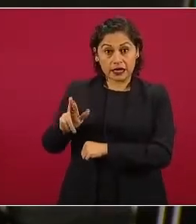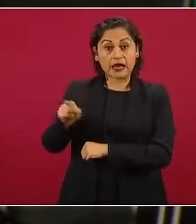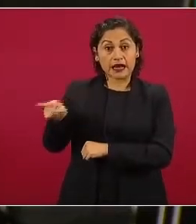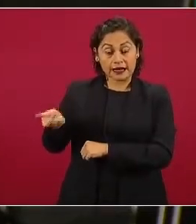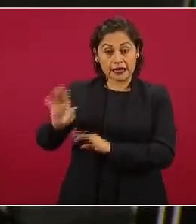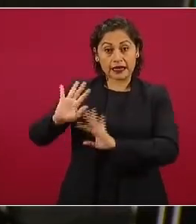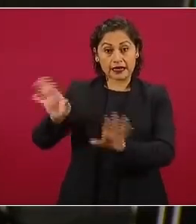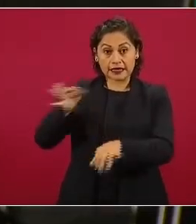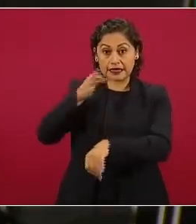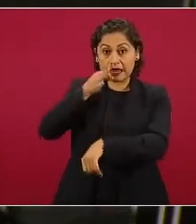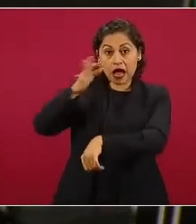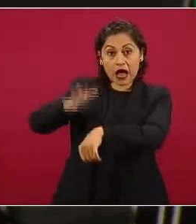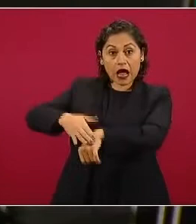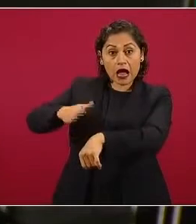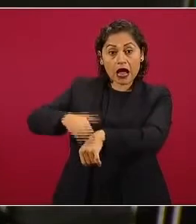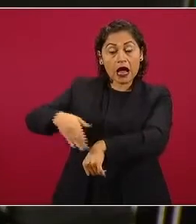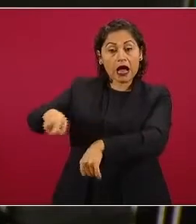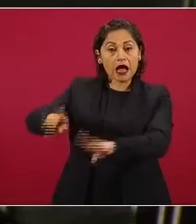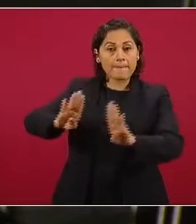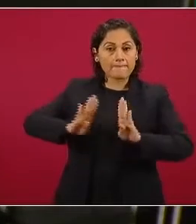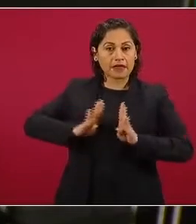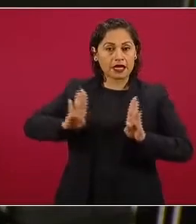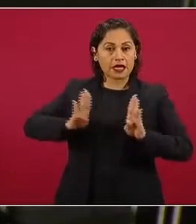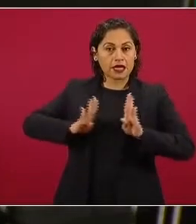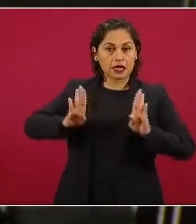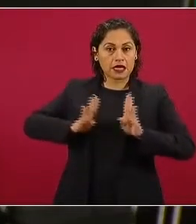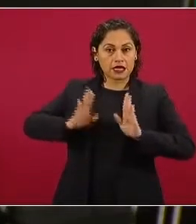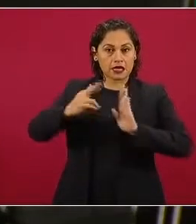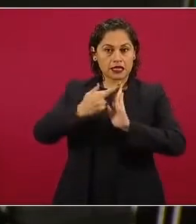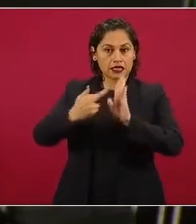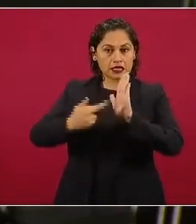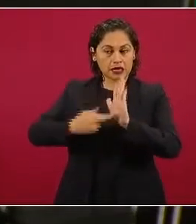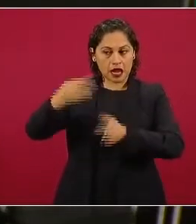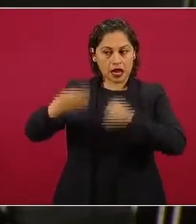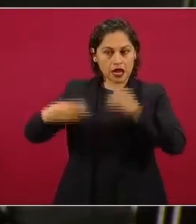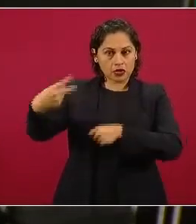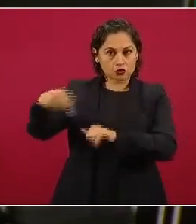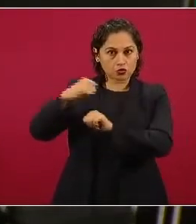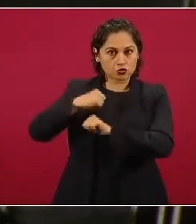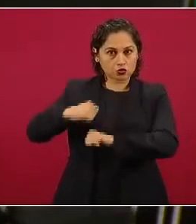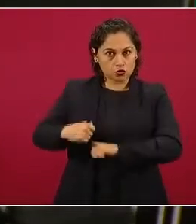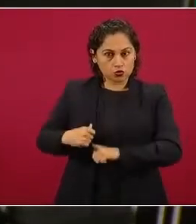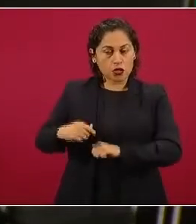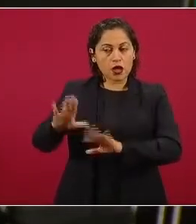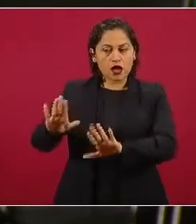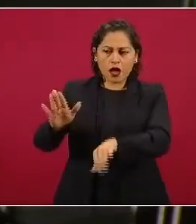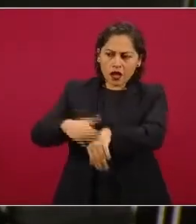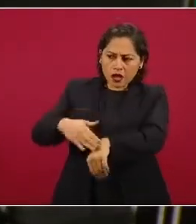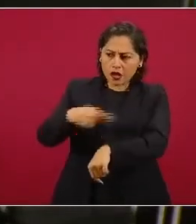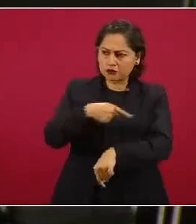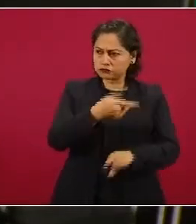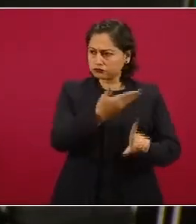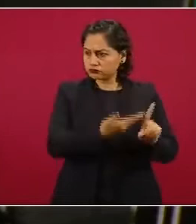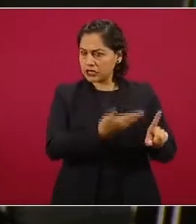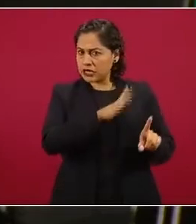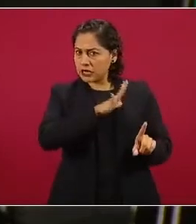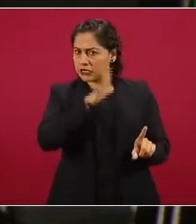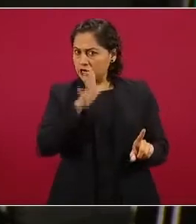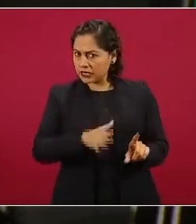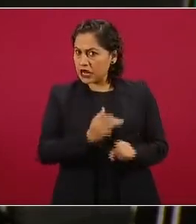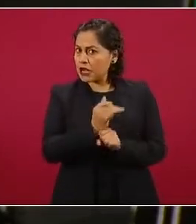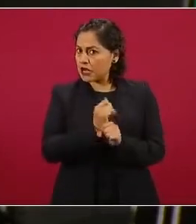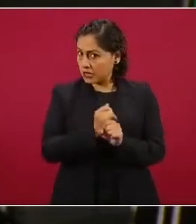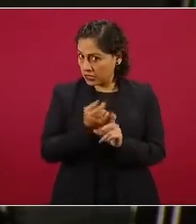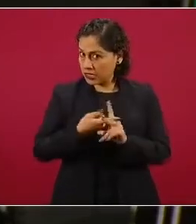Fiscalía Militar de que se le inició un proceso a uno de sus integrantes, y si en el aeropuerto